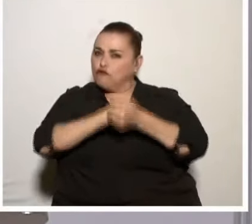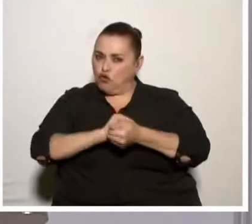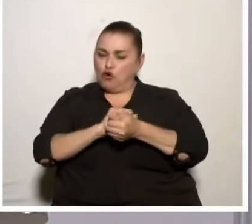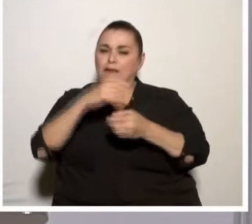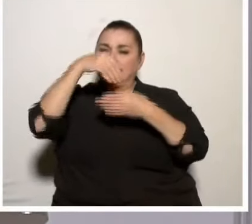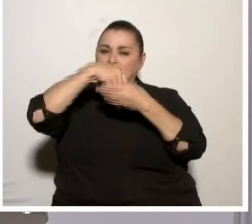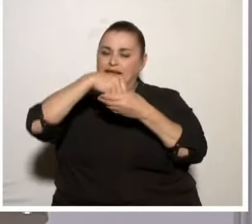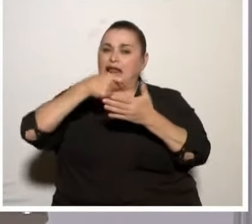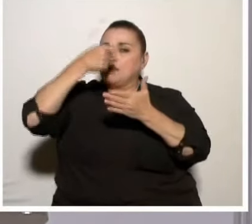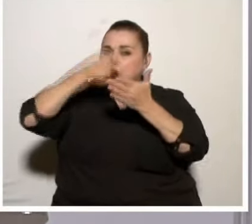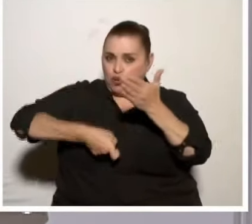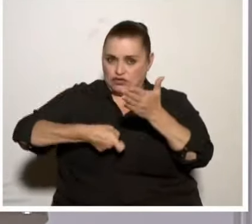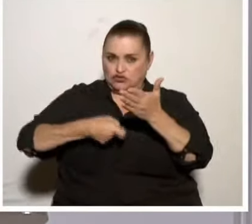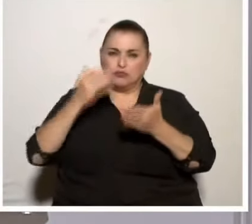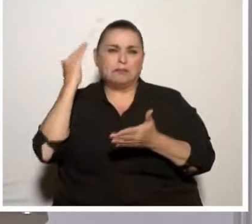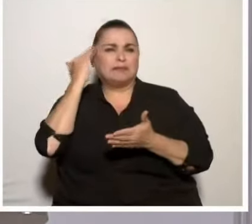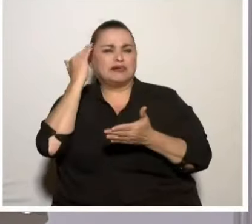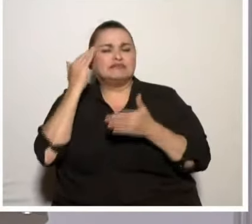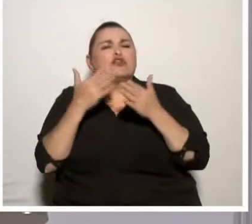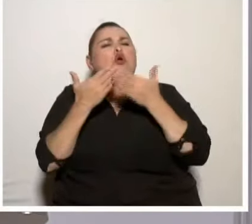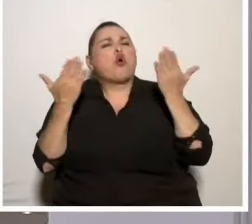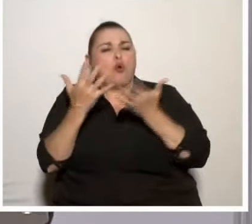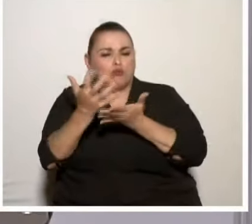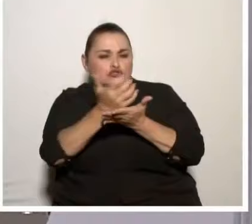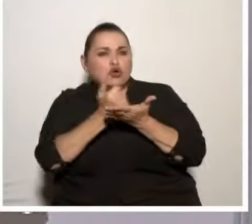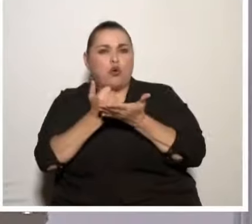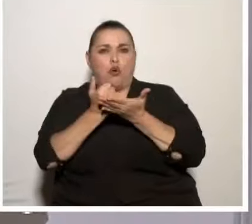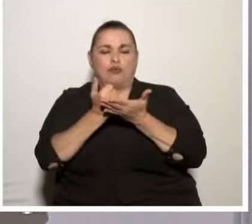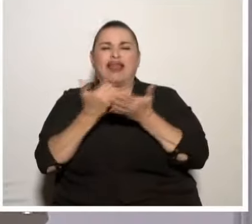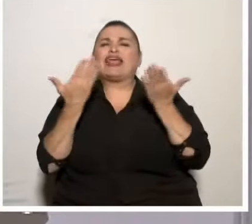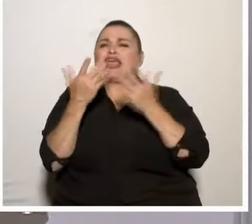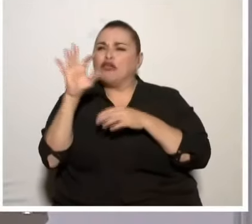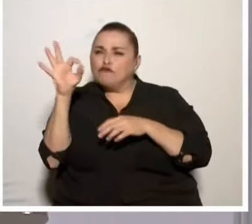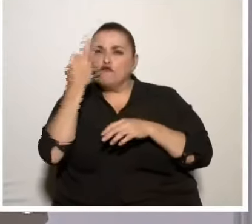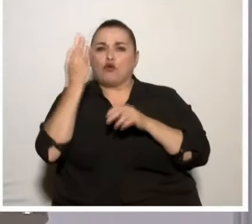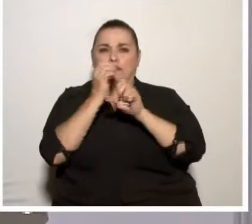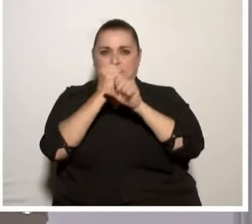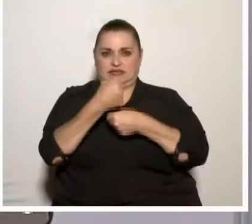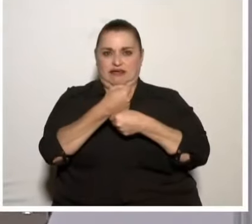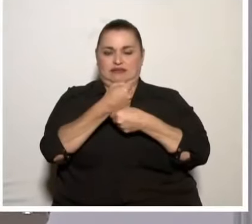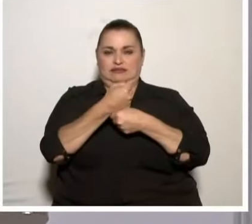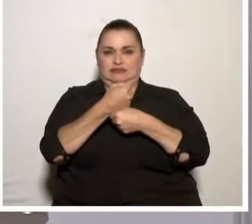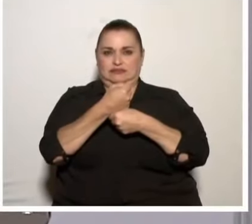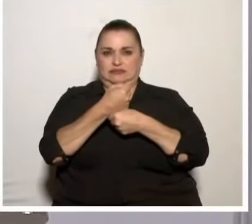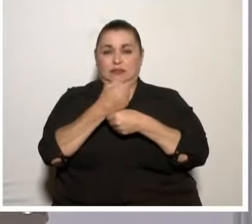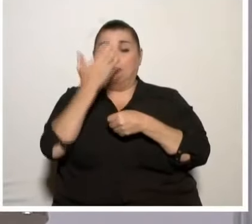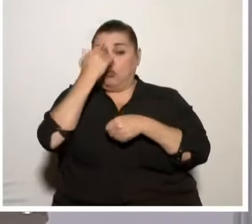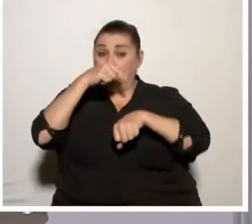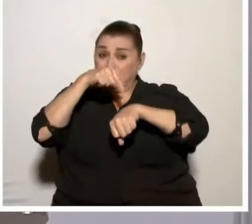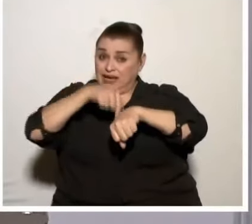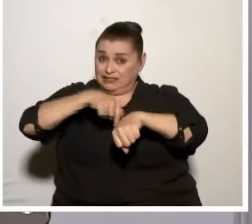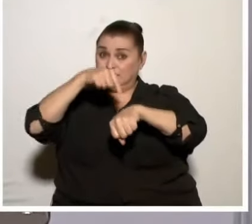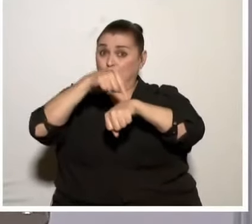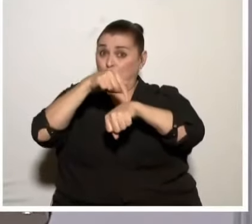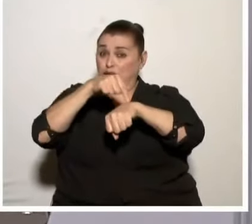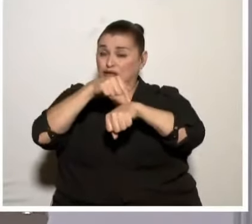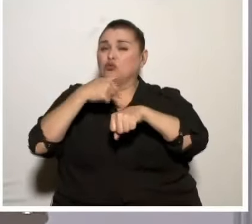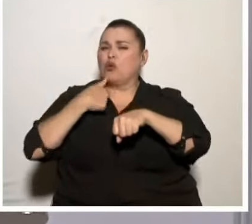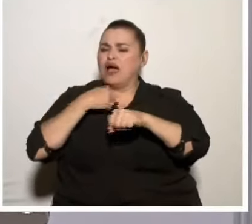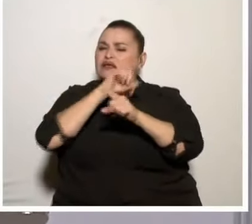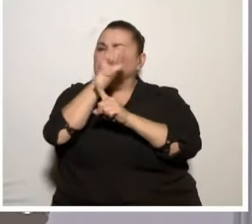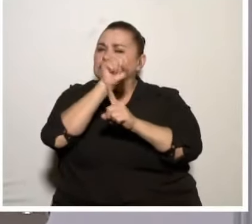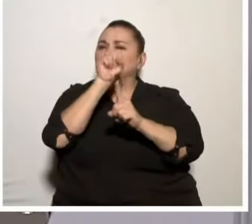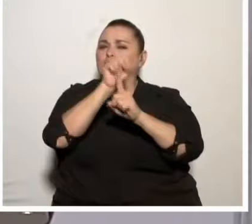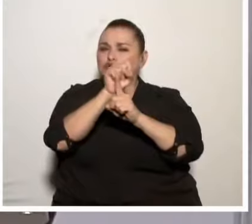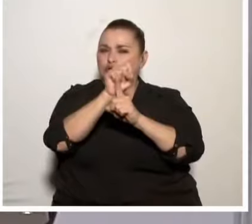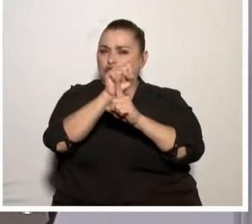los impuestos para saber cómo se están cobrando y de qué forma se está haciendo. Porque en este momento hay